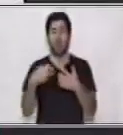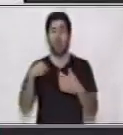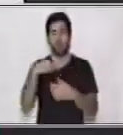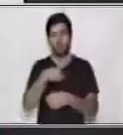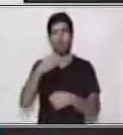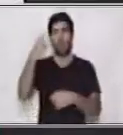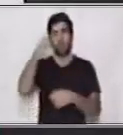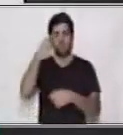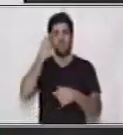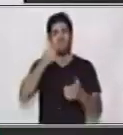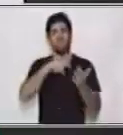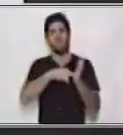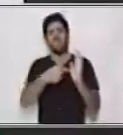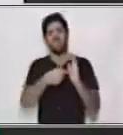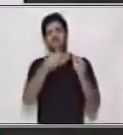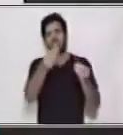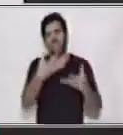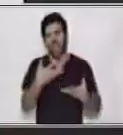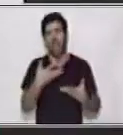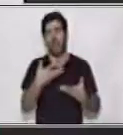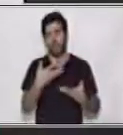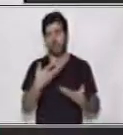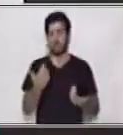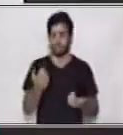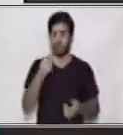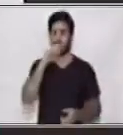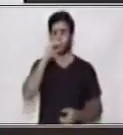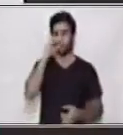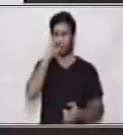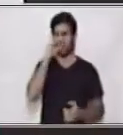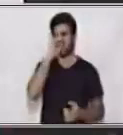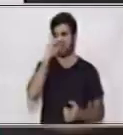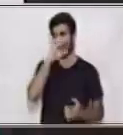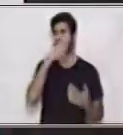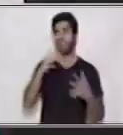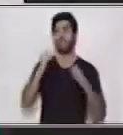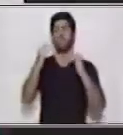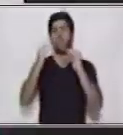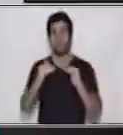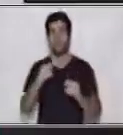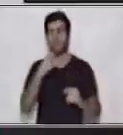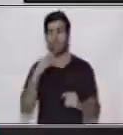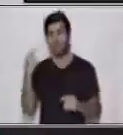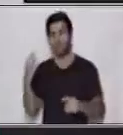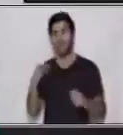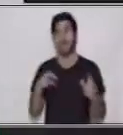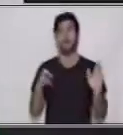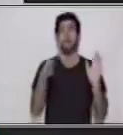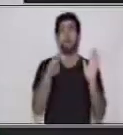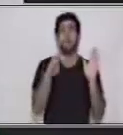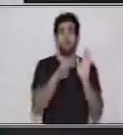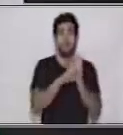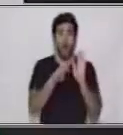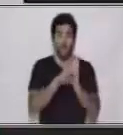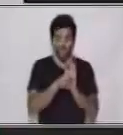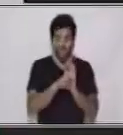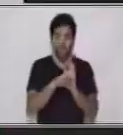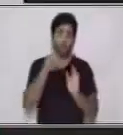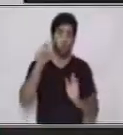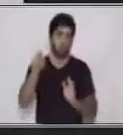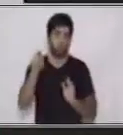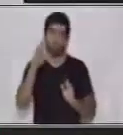pensar qué es lo que nos quieren decir más allá de las palabras. Y tenemos este otro ejemplo, prohibido,